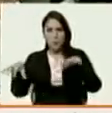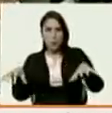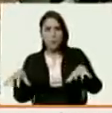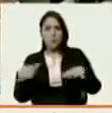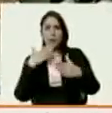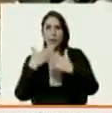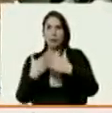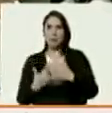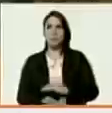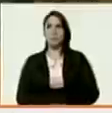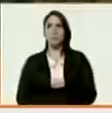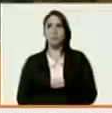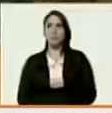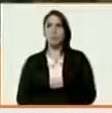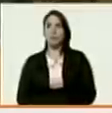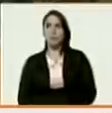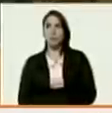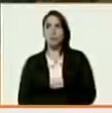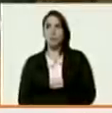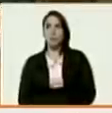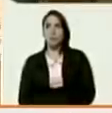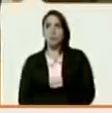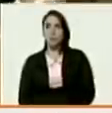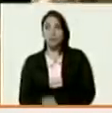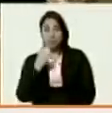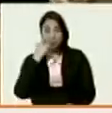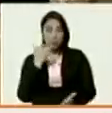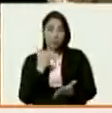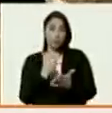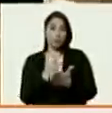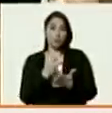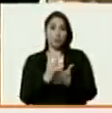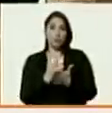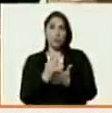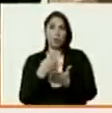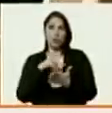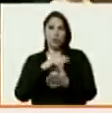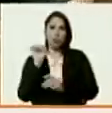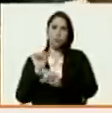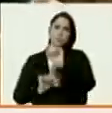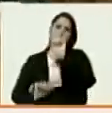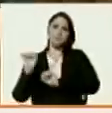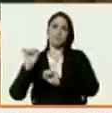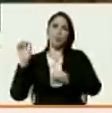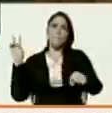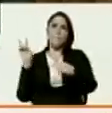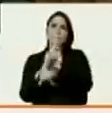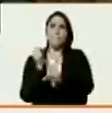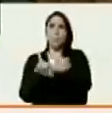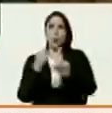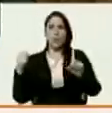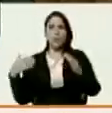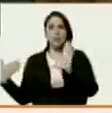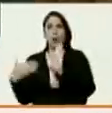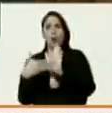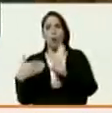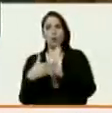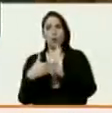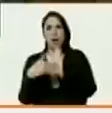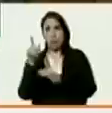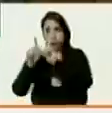gracias. Gracias. Mira, condenamos totalmente la violencia contra los señores periodistas,